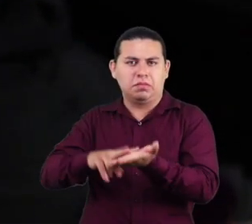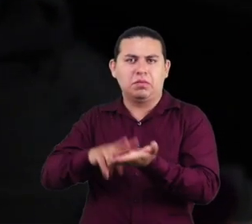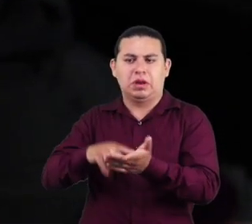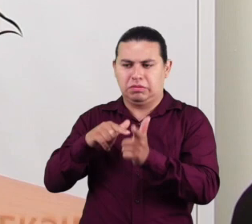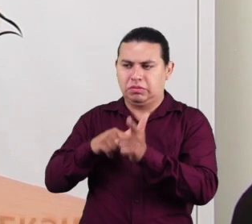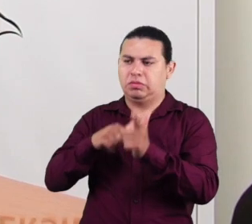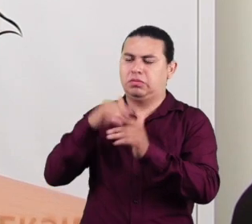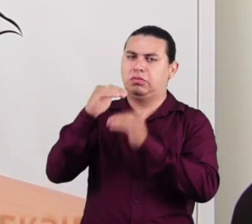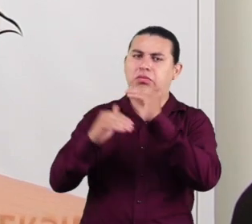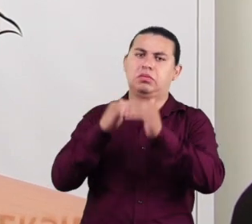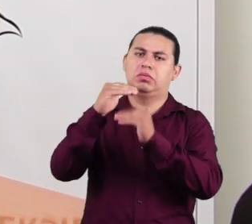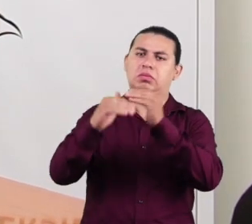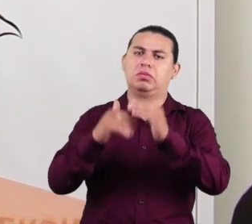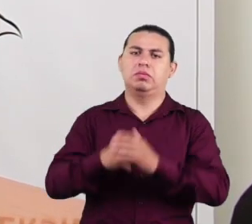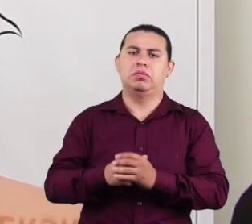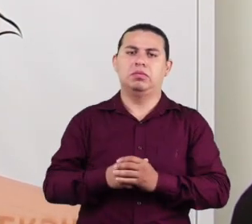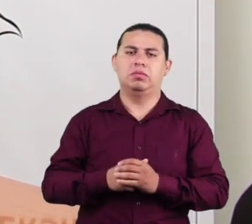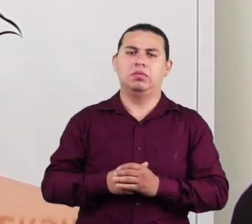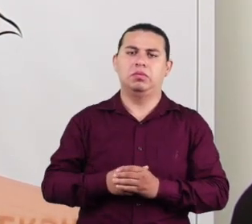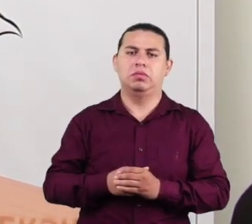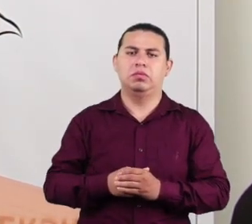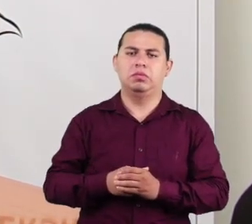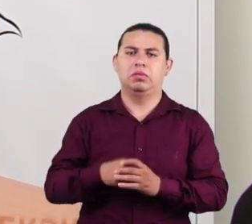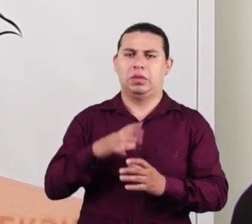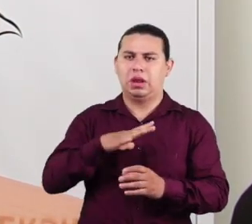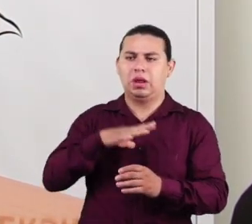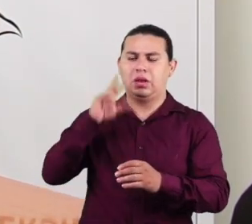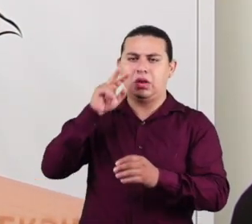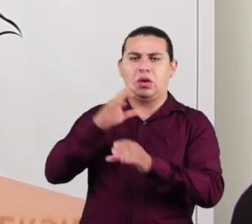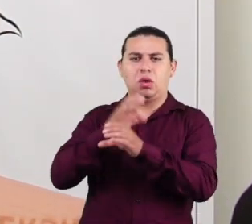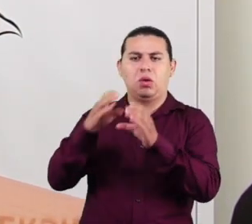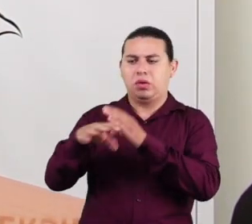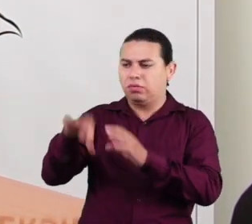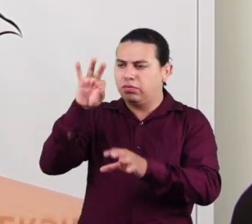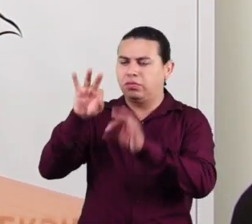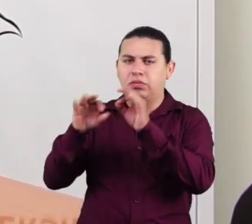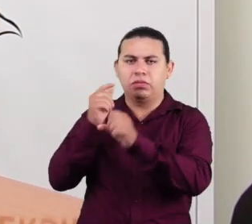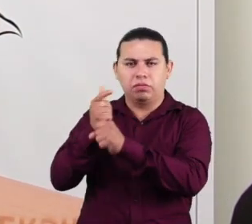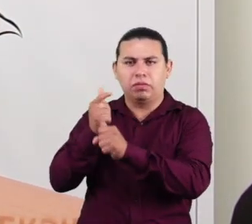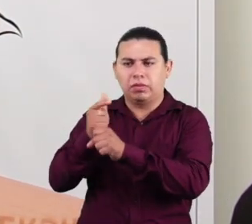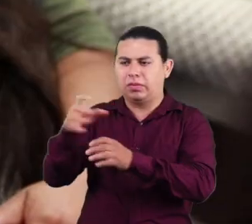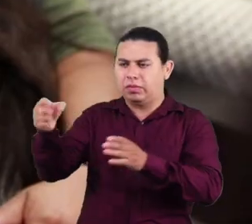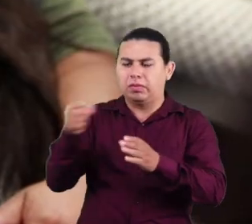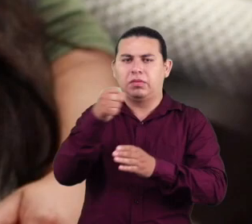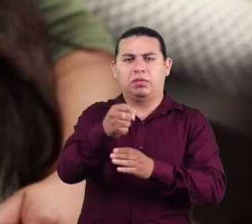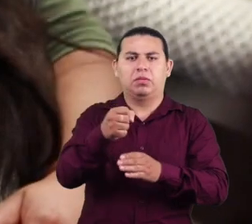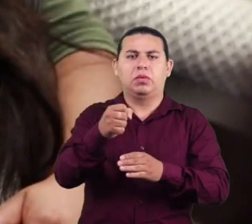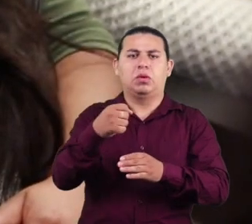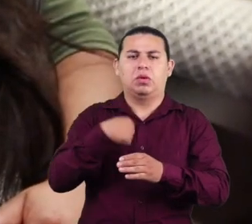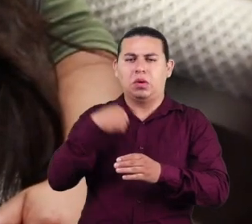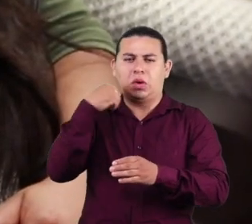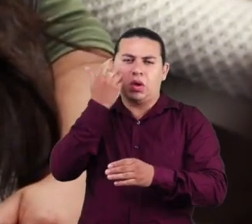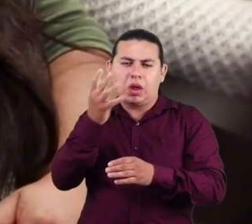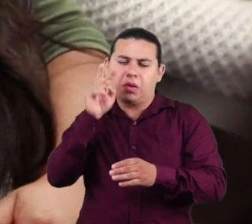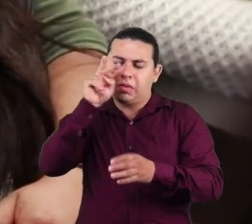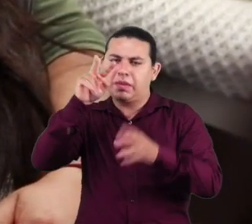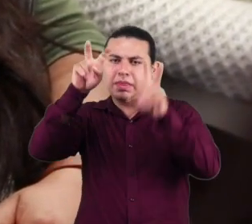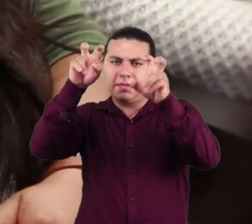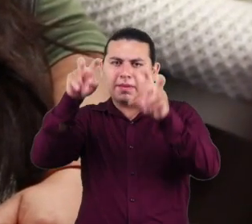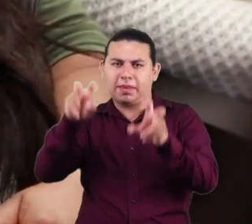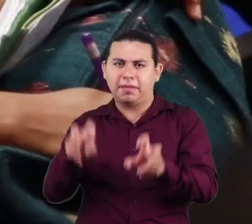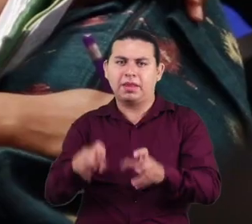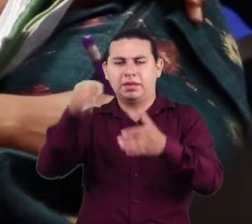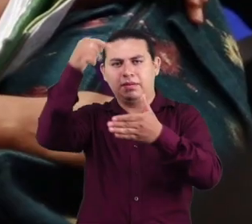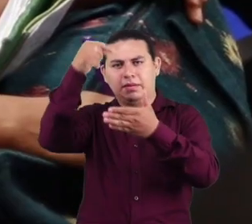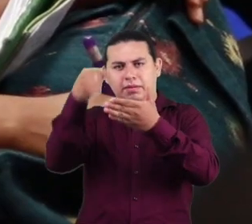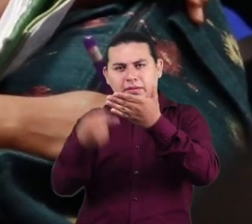y sigue. Ahora hay una nueva ola que se llama tercera ola. Entonces yo traté en mi ponencia y en los